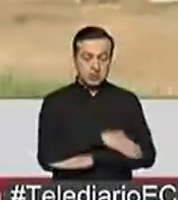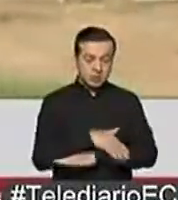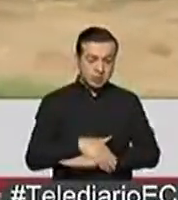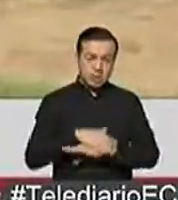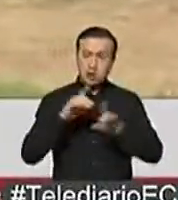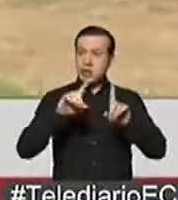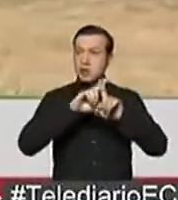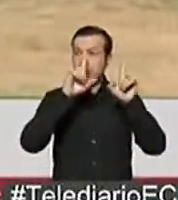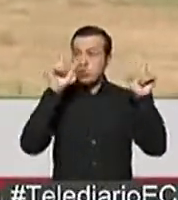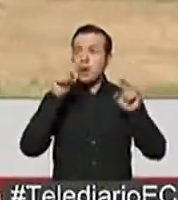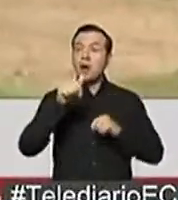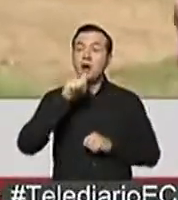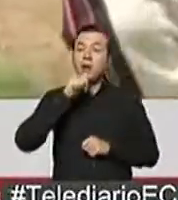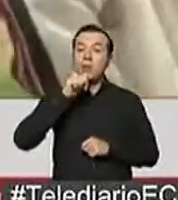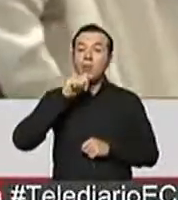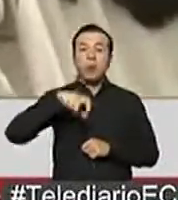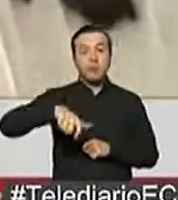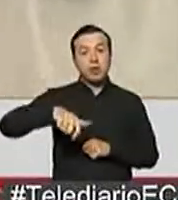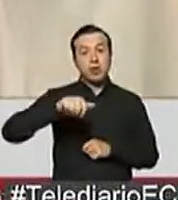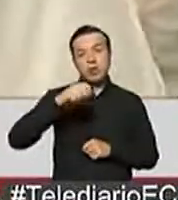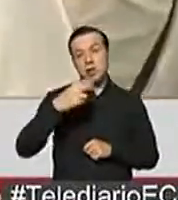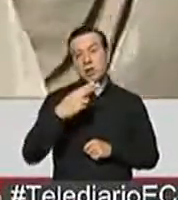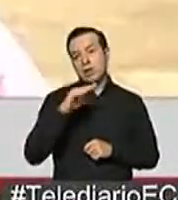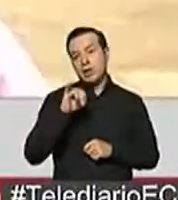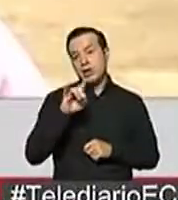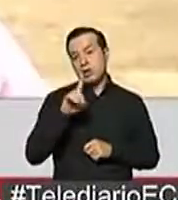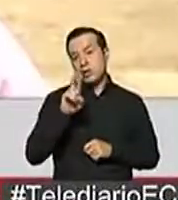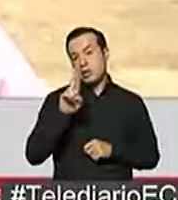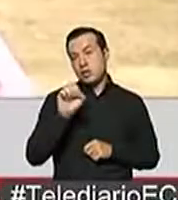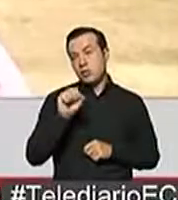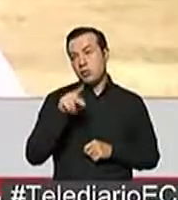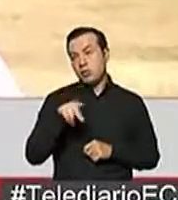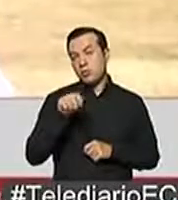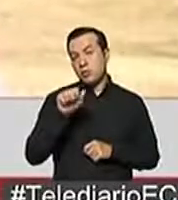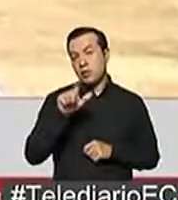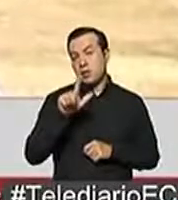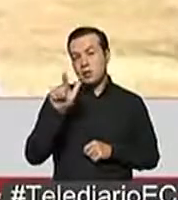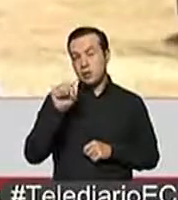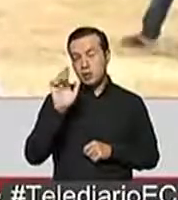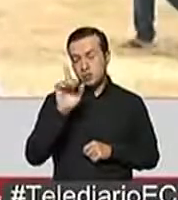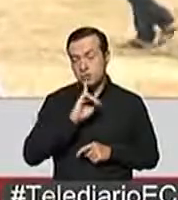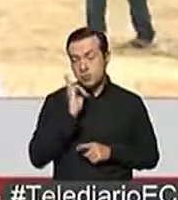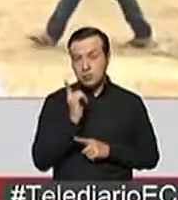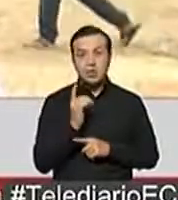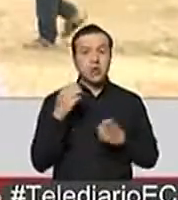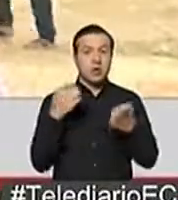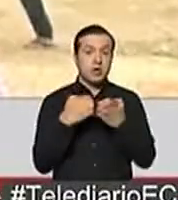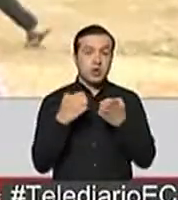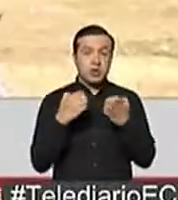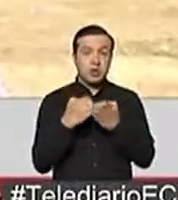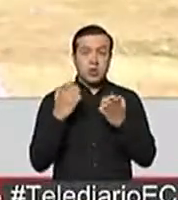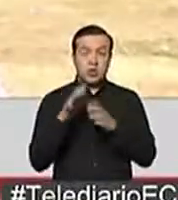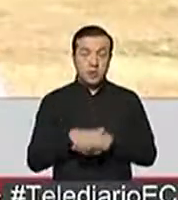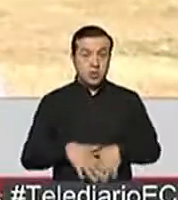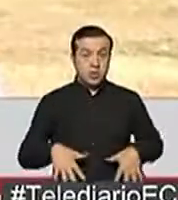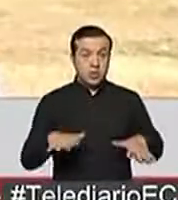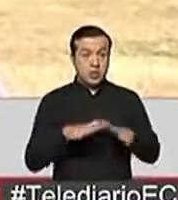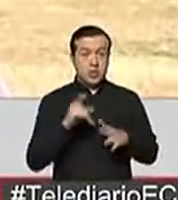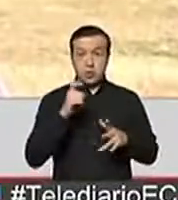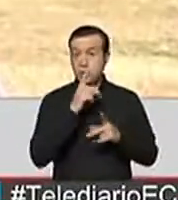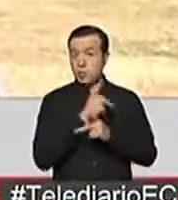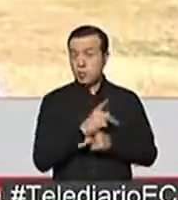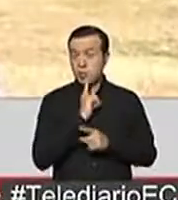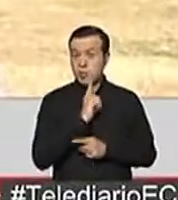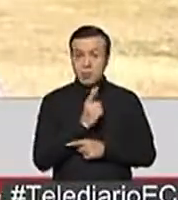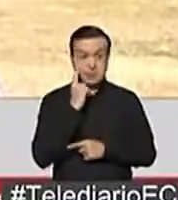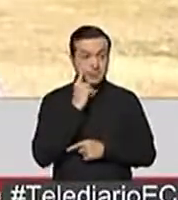la empresa de agua potable Hidroplayas. Nuestro motor económico, que es la playa, nosotros tenemos que cuidarlo.